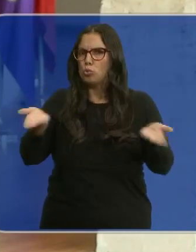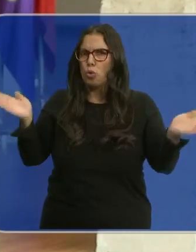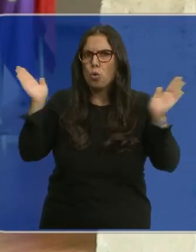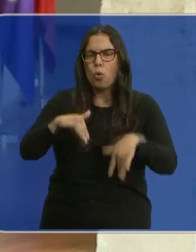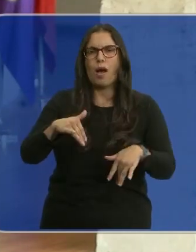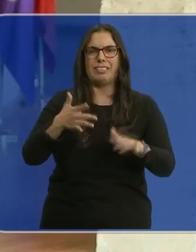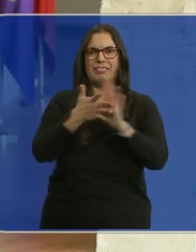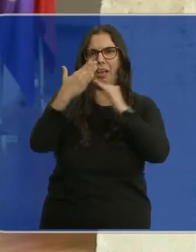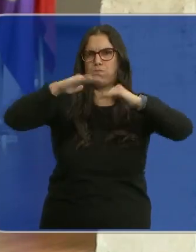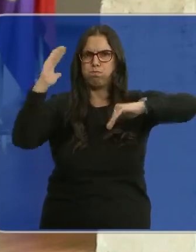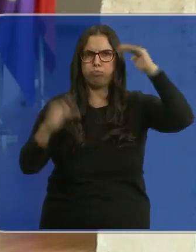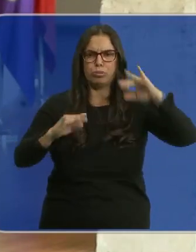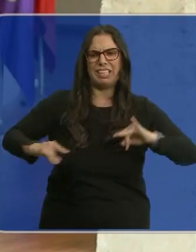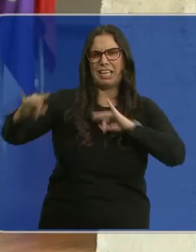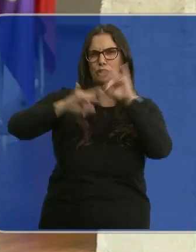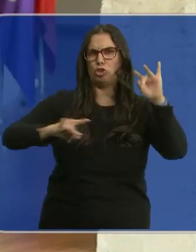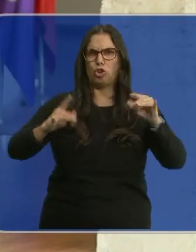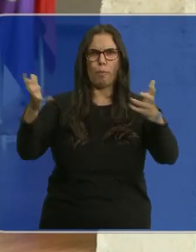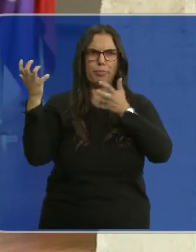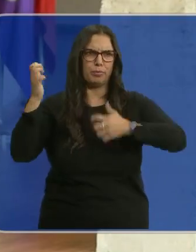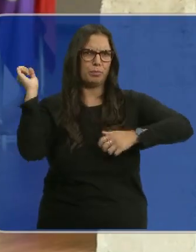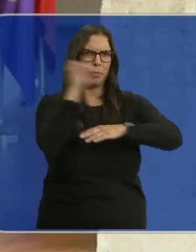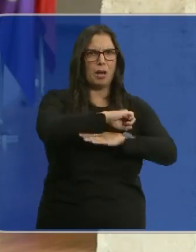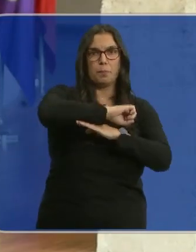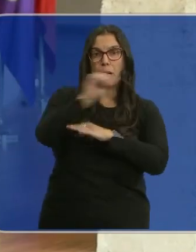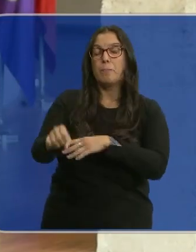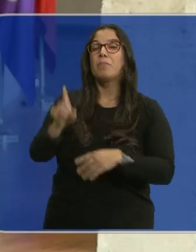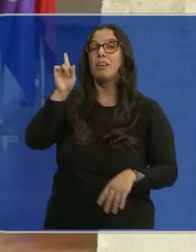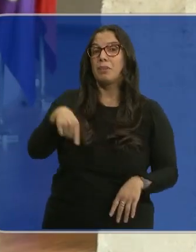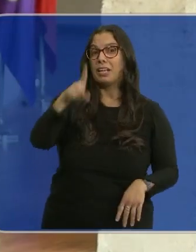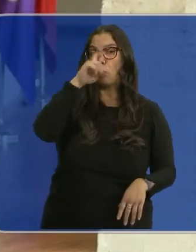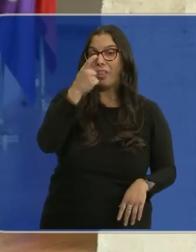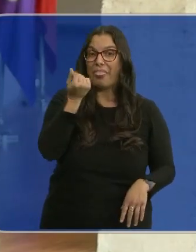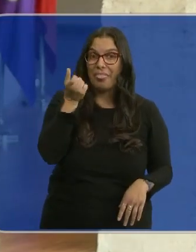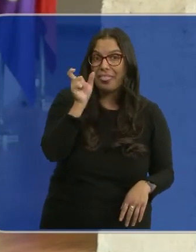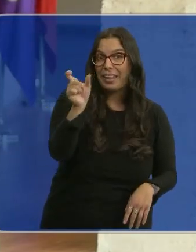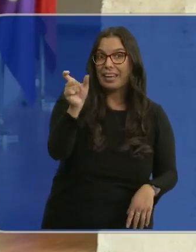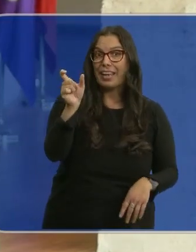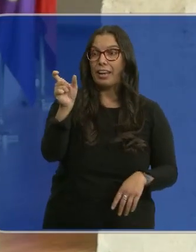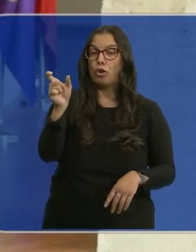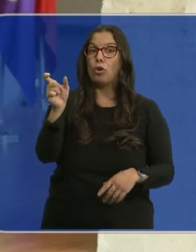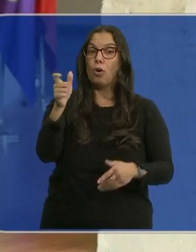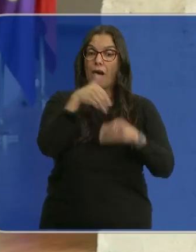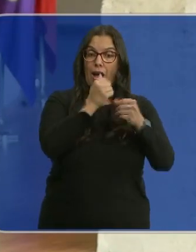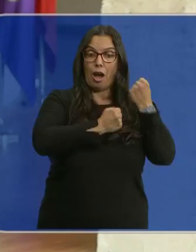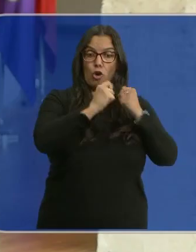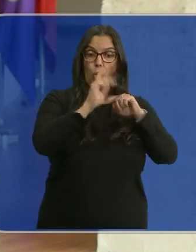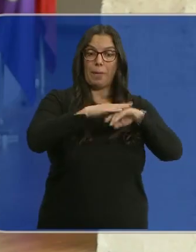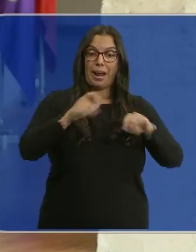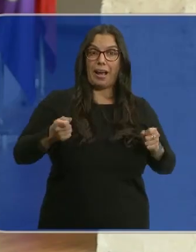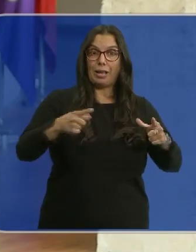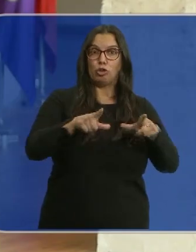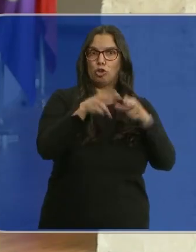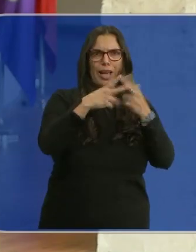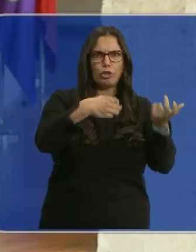y fomenta la desigualdad entre territorios. Además, ha recordado que ese dinero no se puede emplear en gasto social. Por su